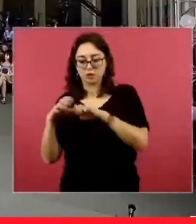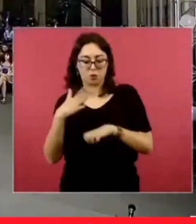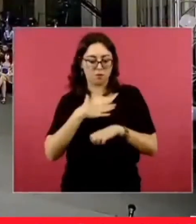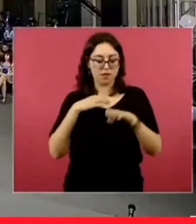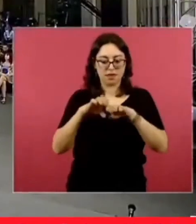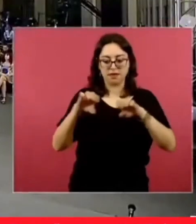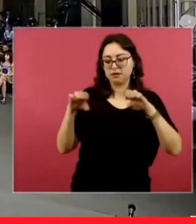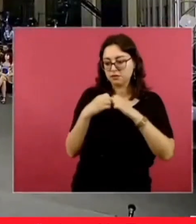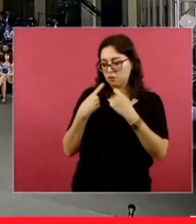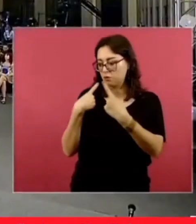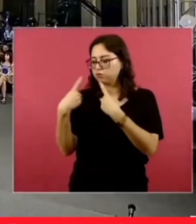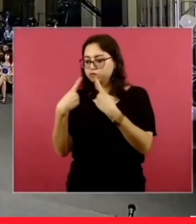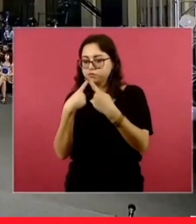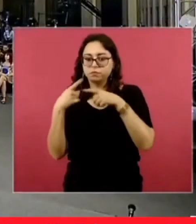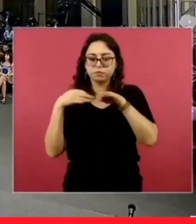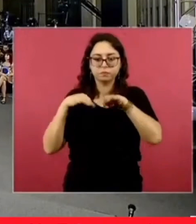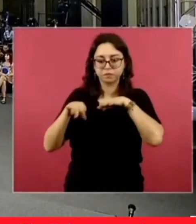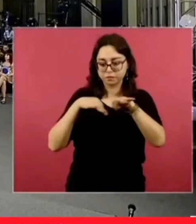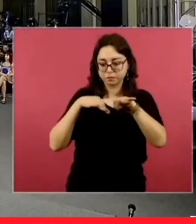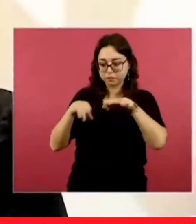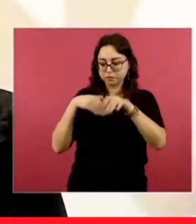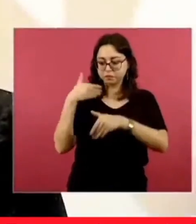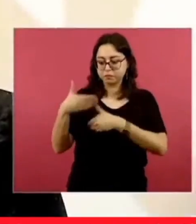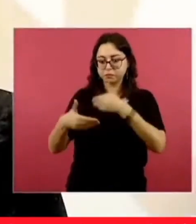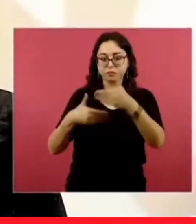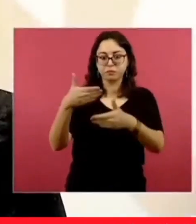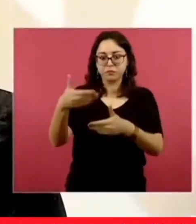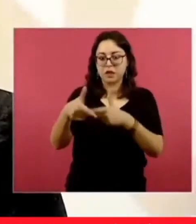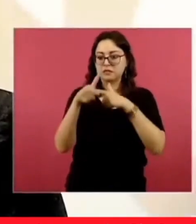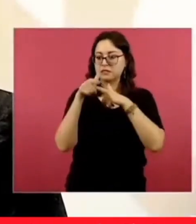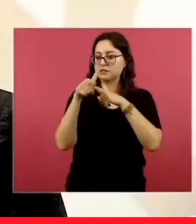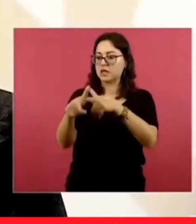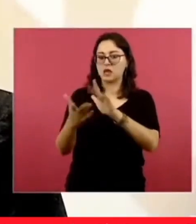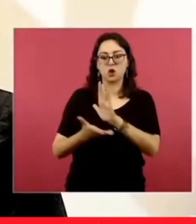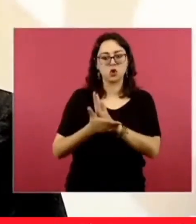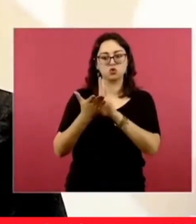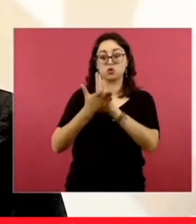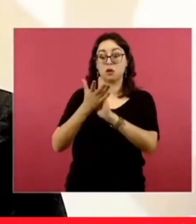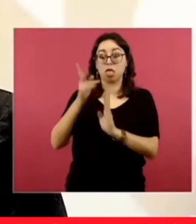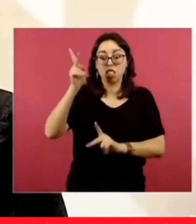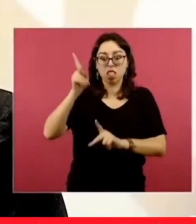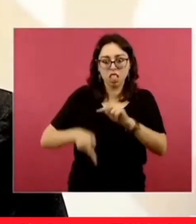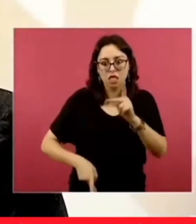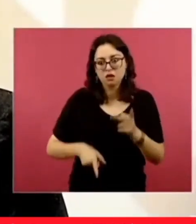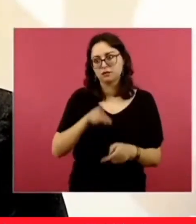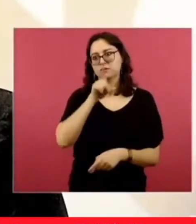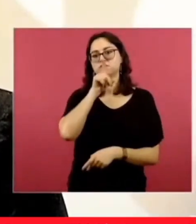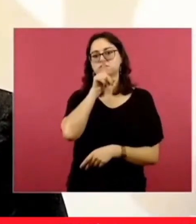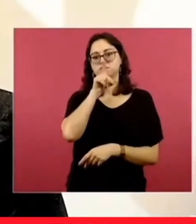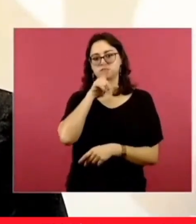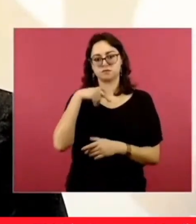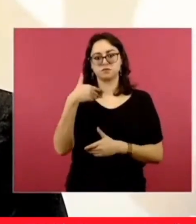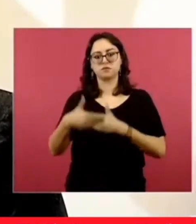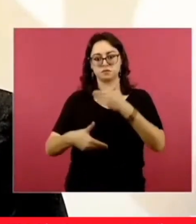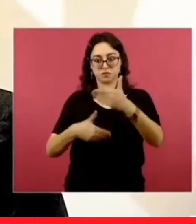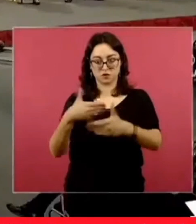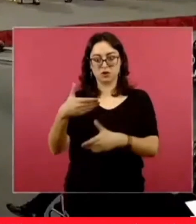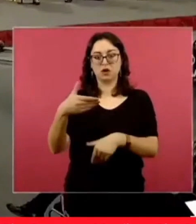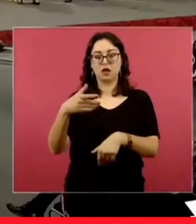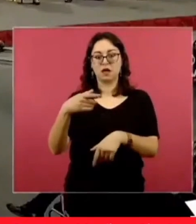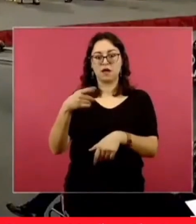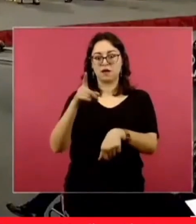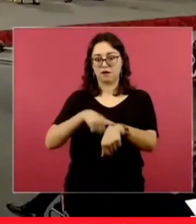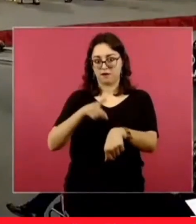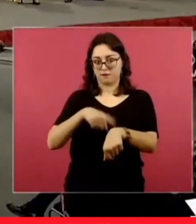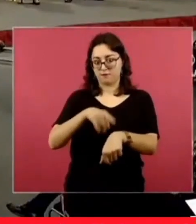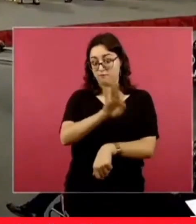a una vez que concluya nuestra administración, no se detenga y pueda continuar, y eso nos permita que los tiempos se puedan cumplir,